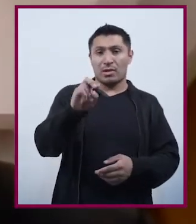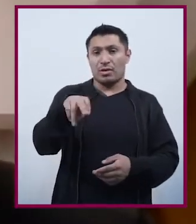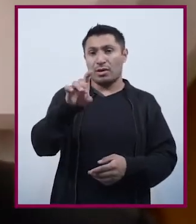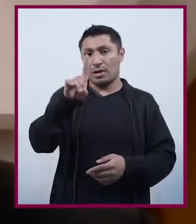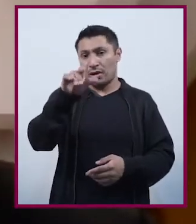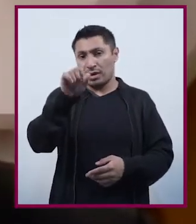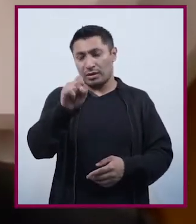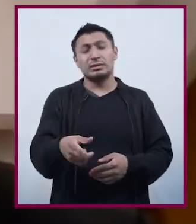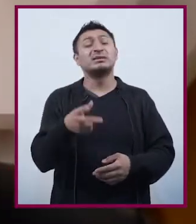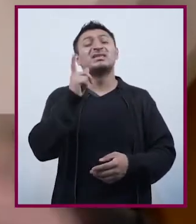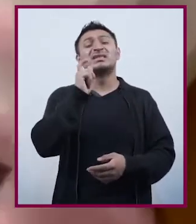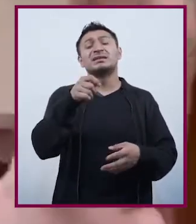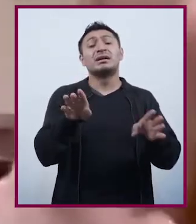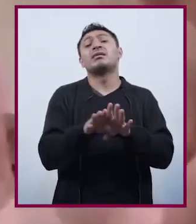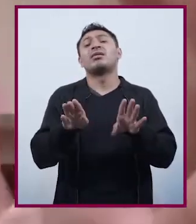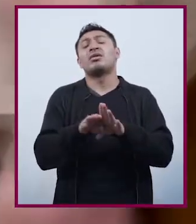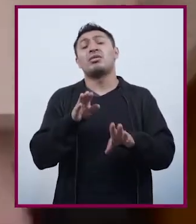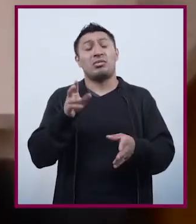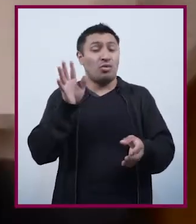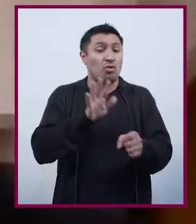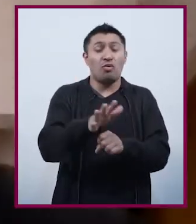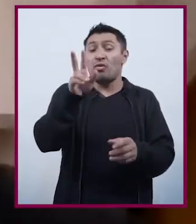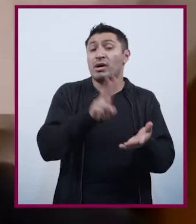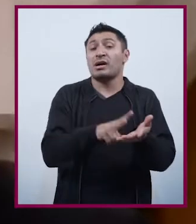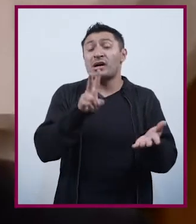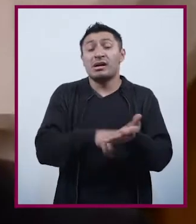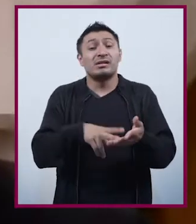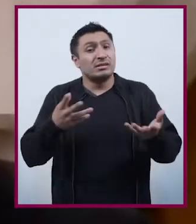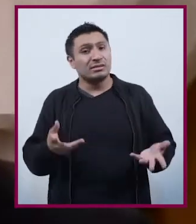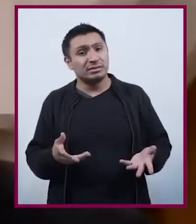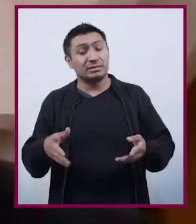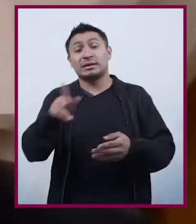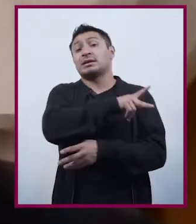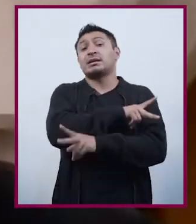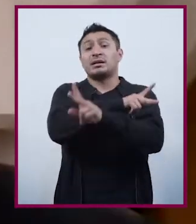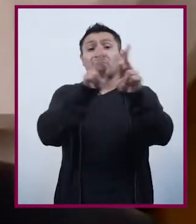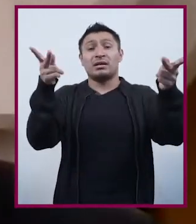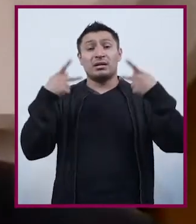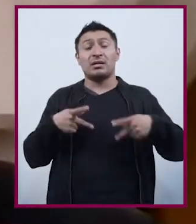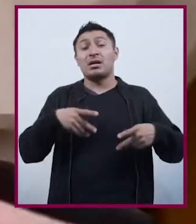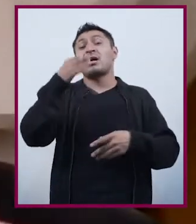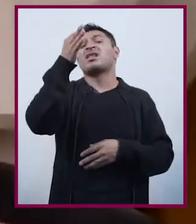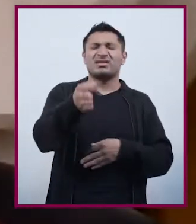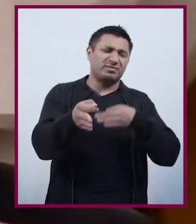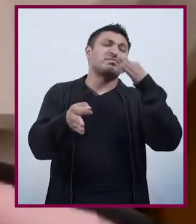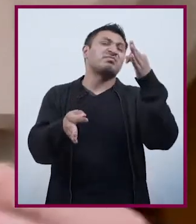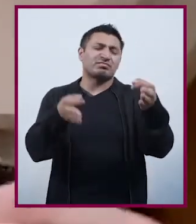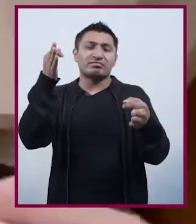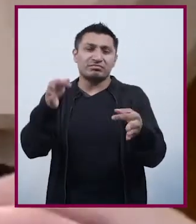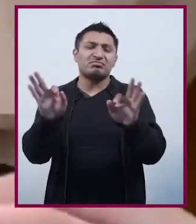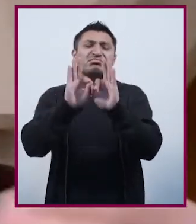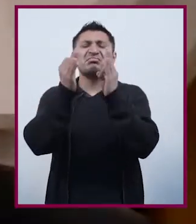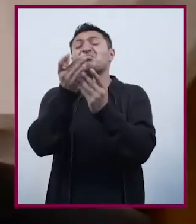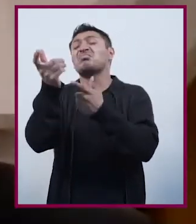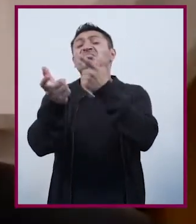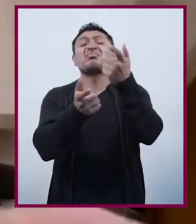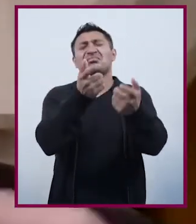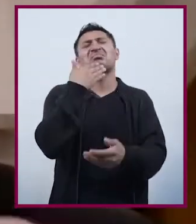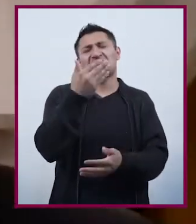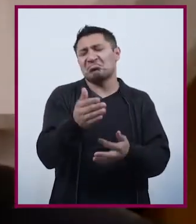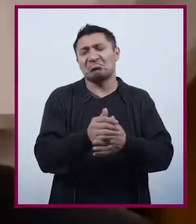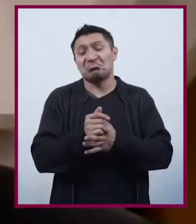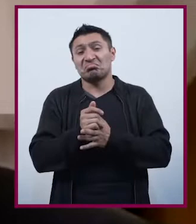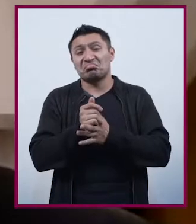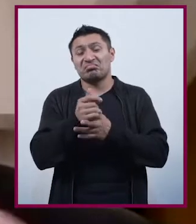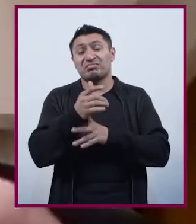monedas prácticamente por lo que valen es porque el público las acepta como un medio de pago.